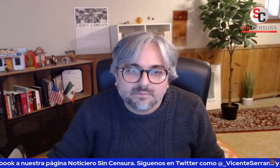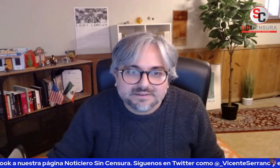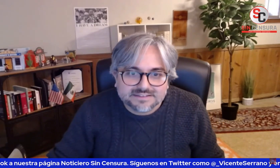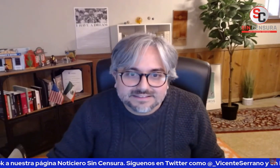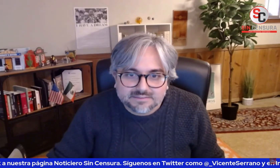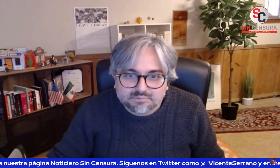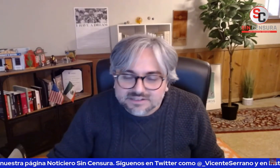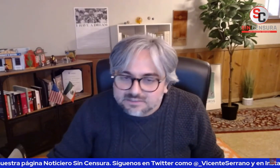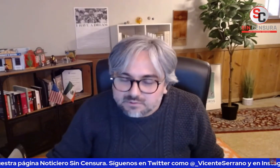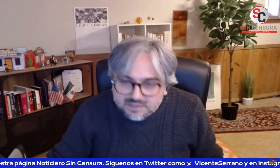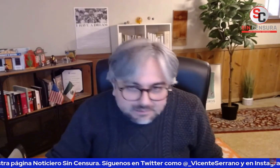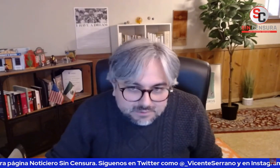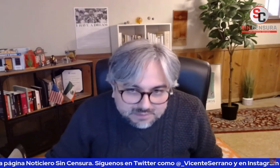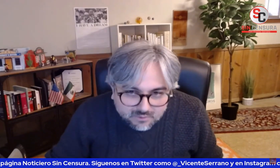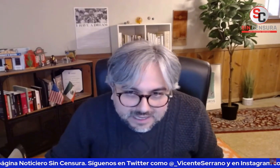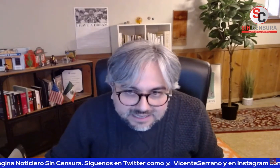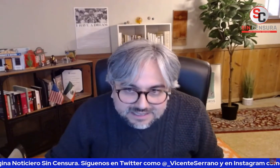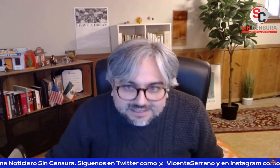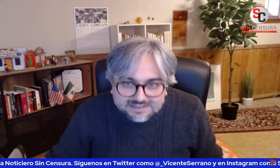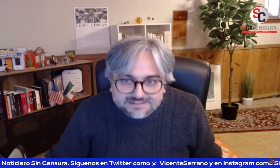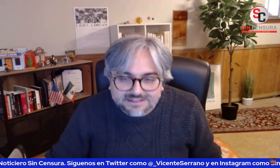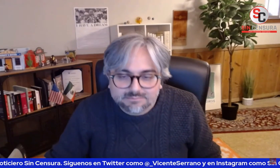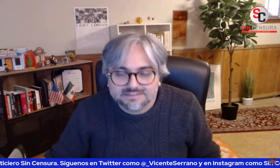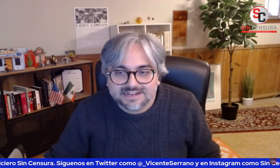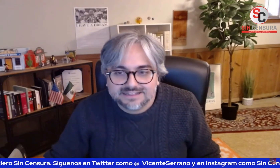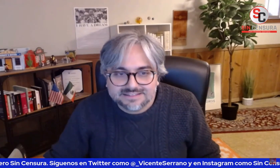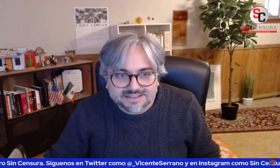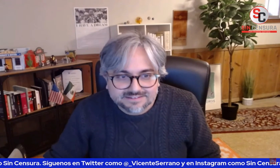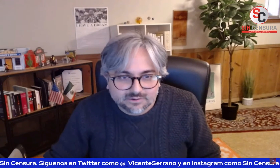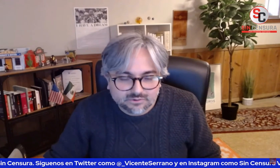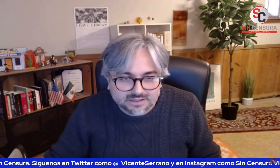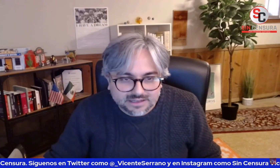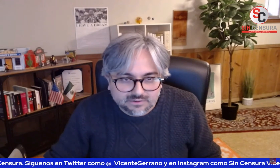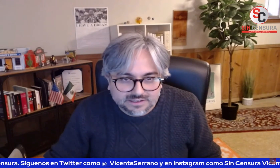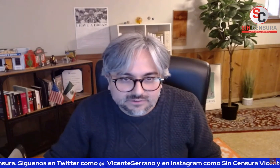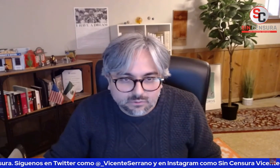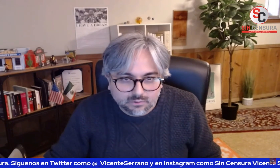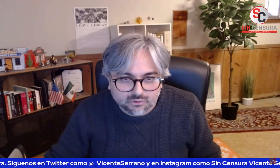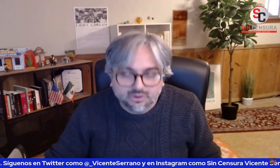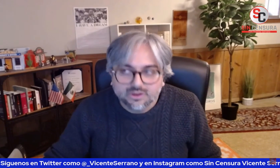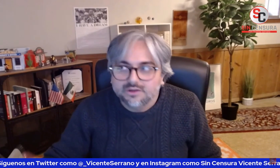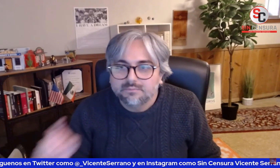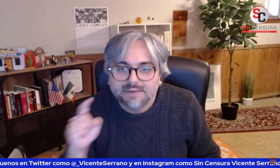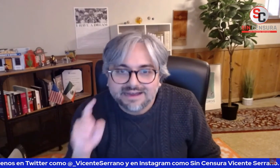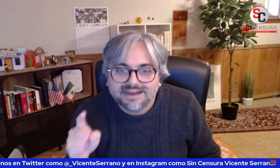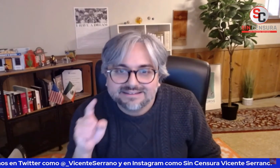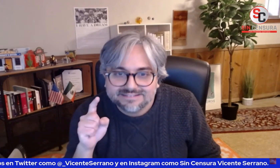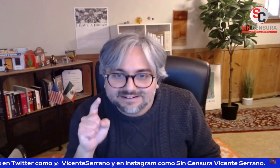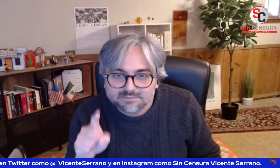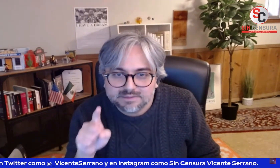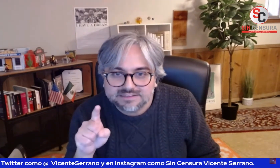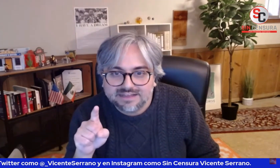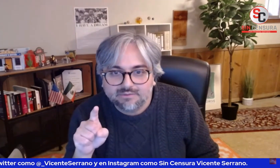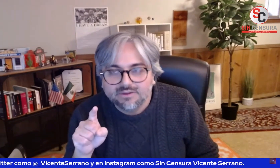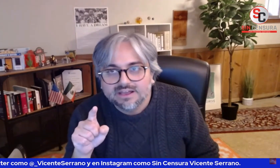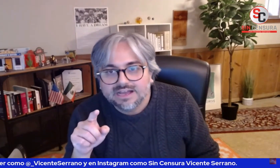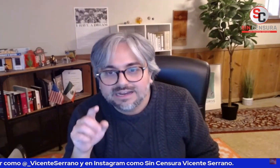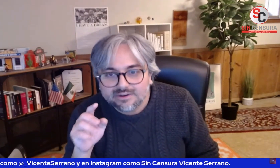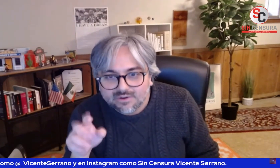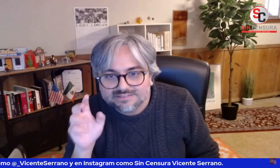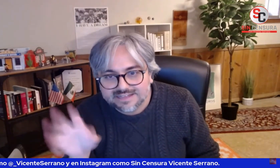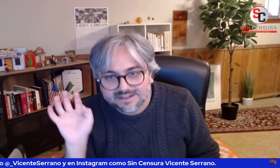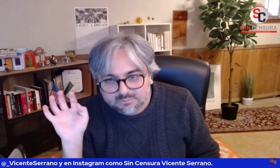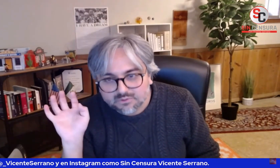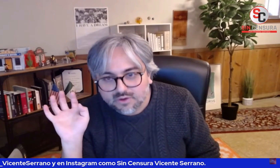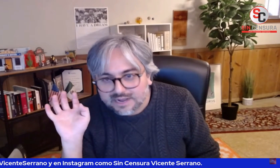esto el presidente pues le responde que en primer lugar se dan más garantías a los ciudadanos de que su voto va a ser respetado al